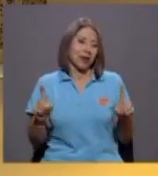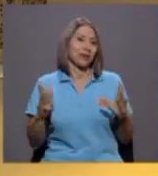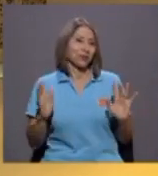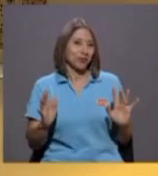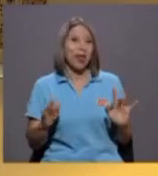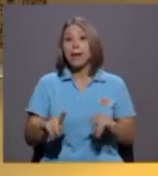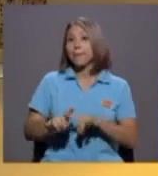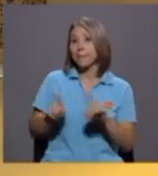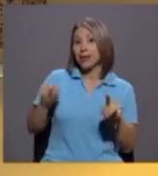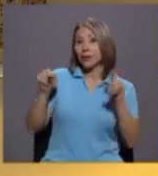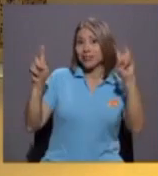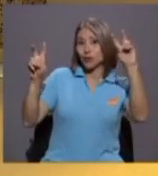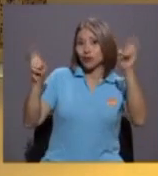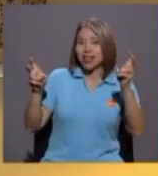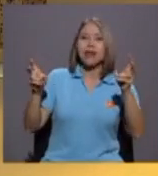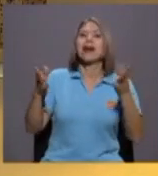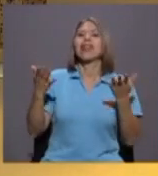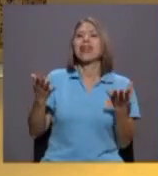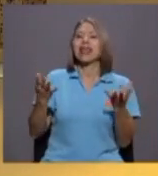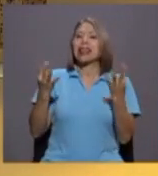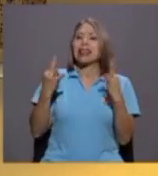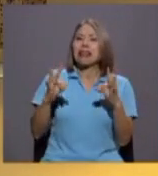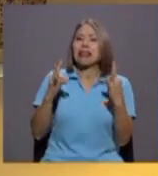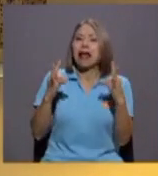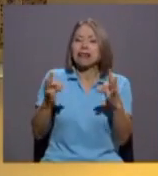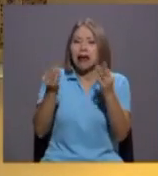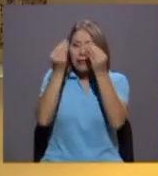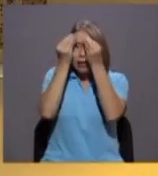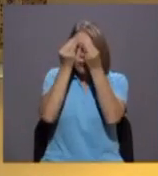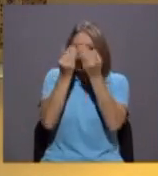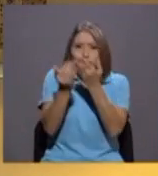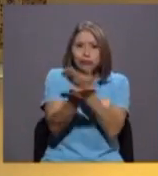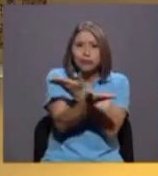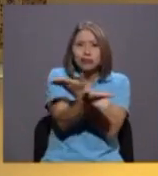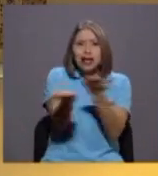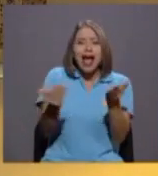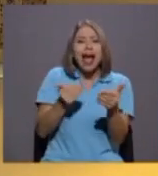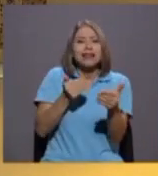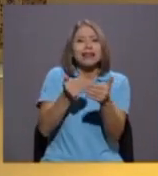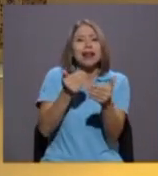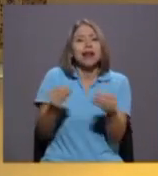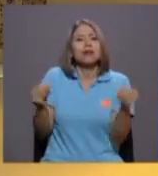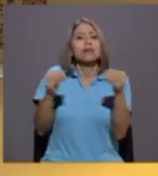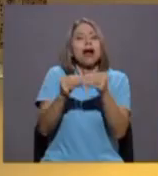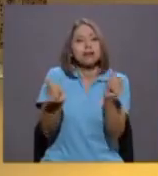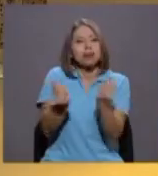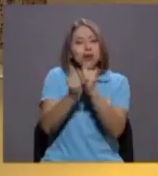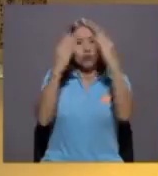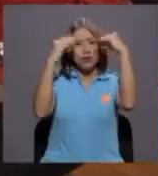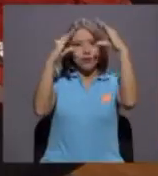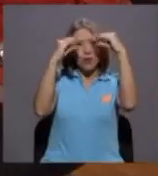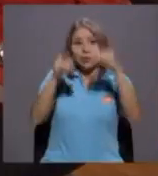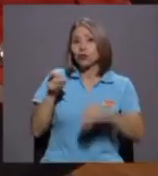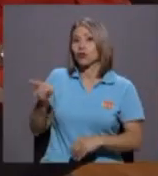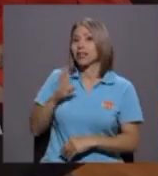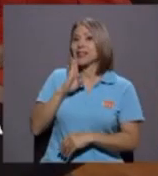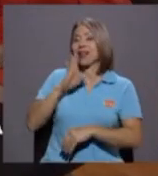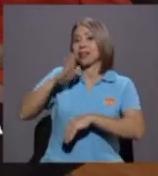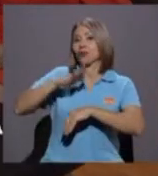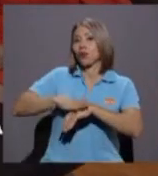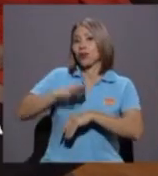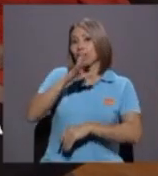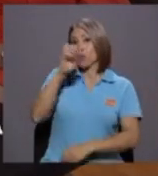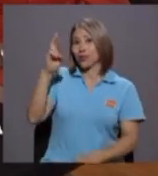Pero ese es un tema de tratar de llegar a la ciudadanía, acercarnos más con nuestros informes. Usted está hablando de Costa Rica se